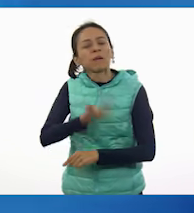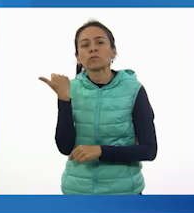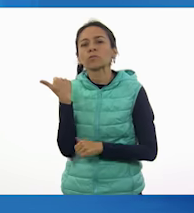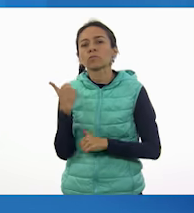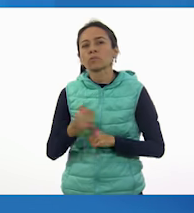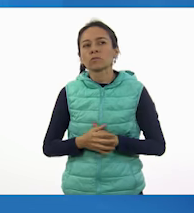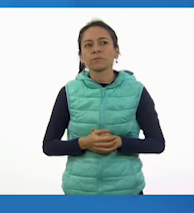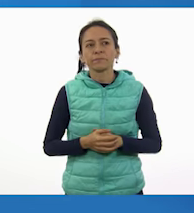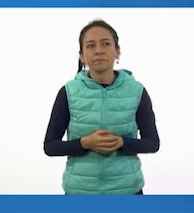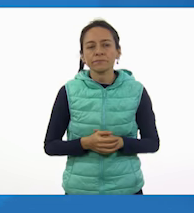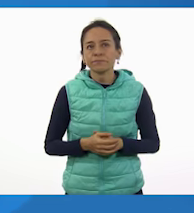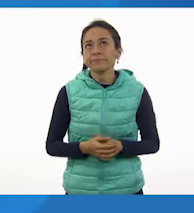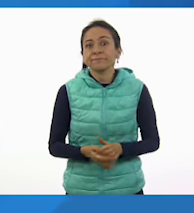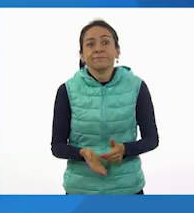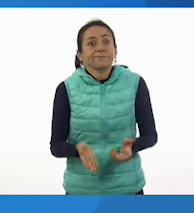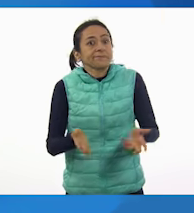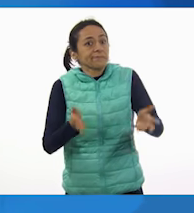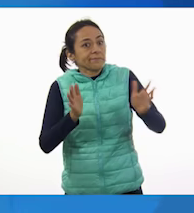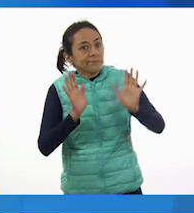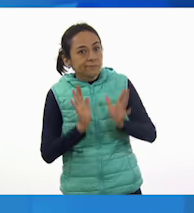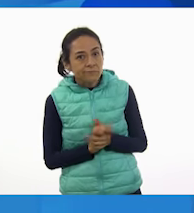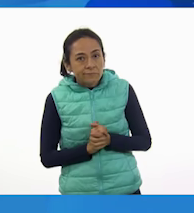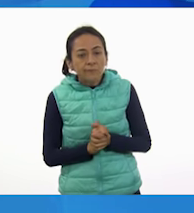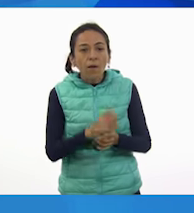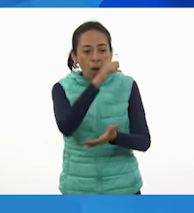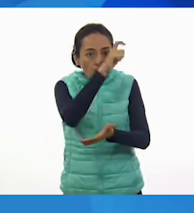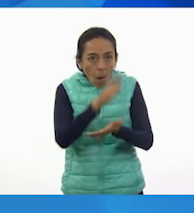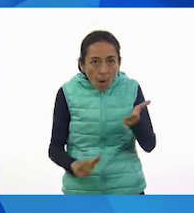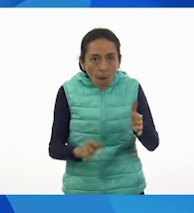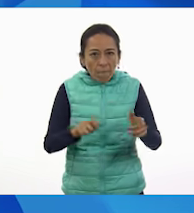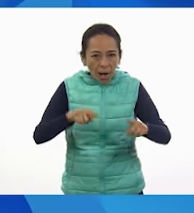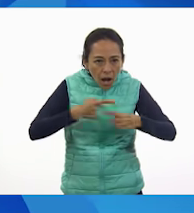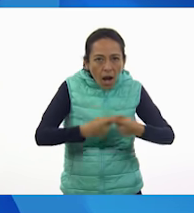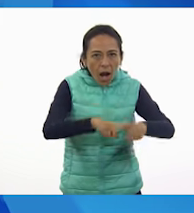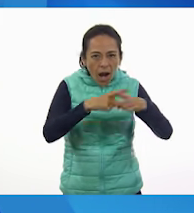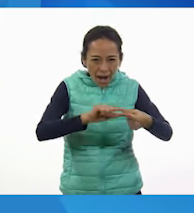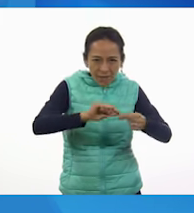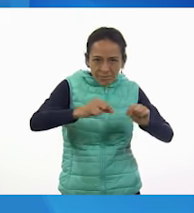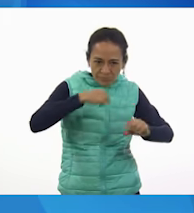Ahora resulta que ya es un lujo comprar estambres. A todos está buscando.